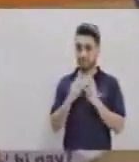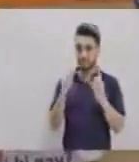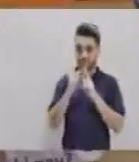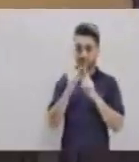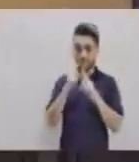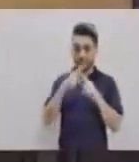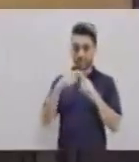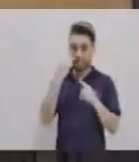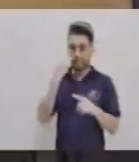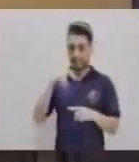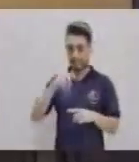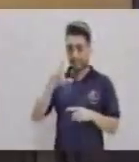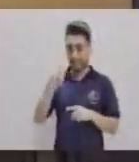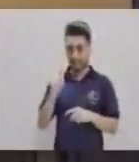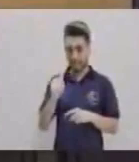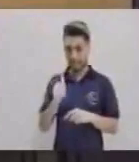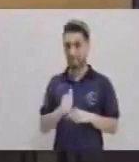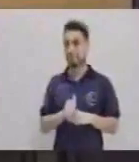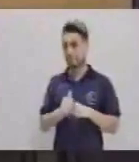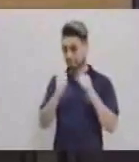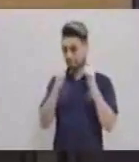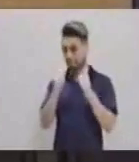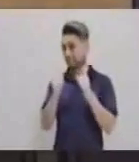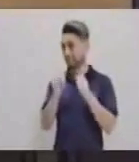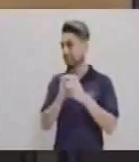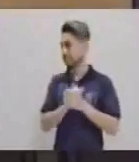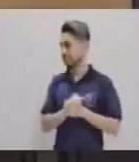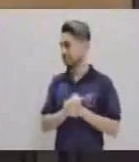Ral Ral, muy bien.